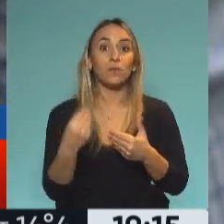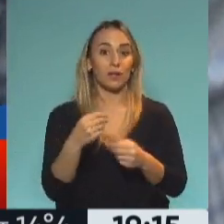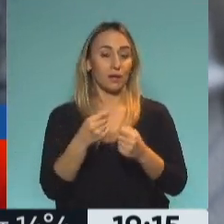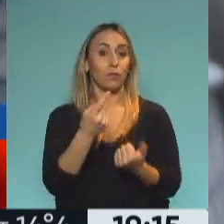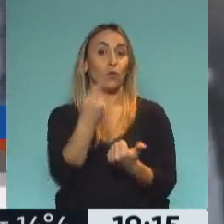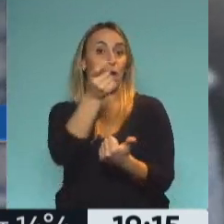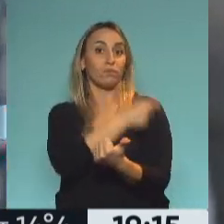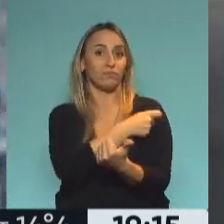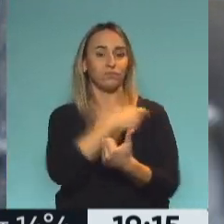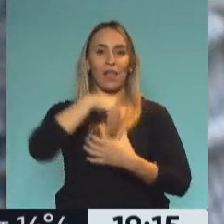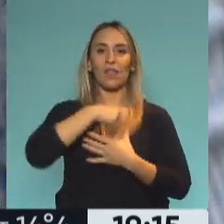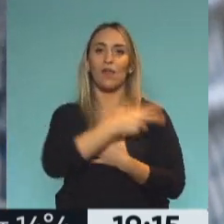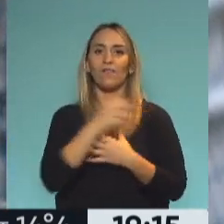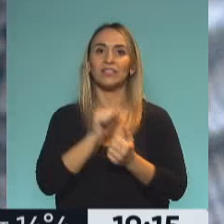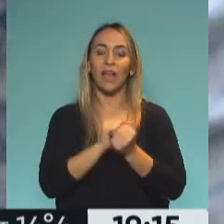protegida.